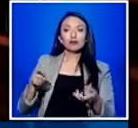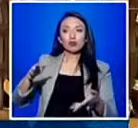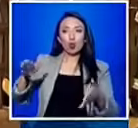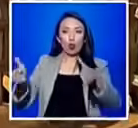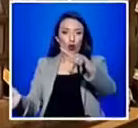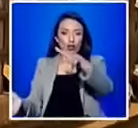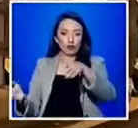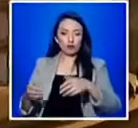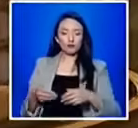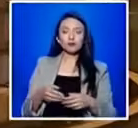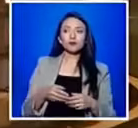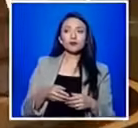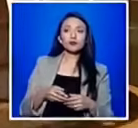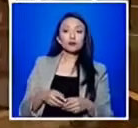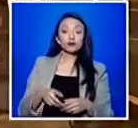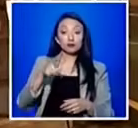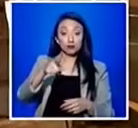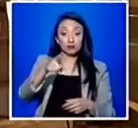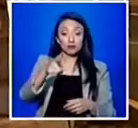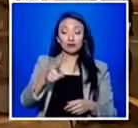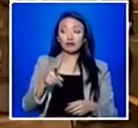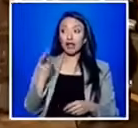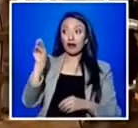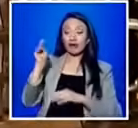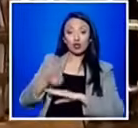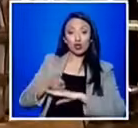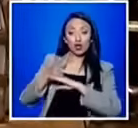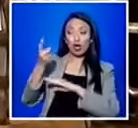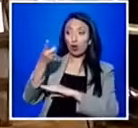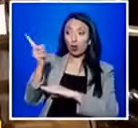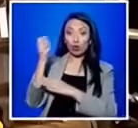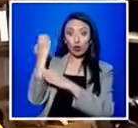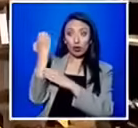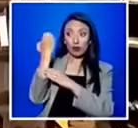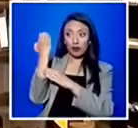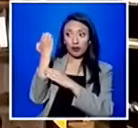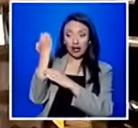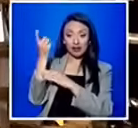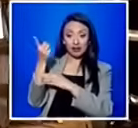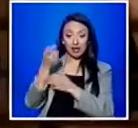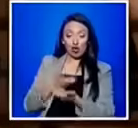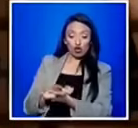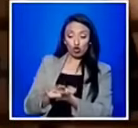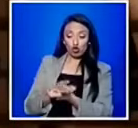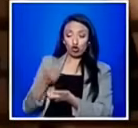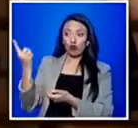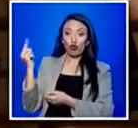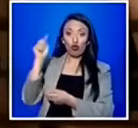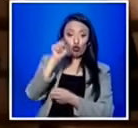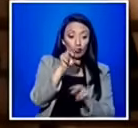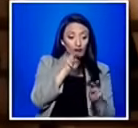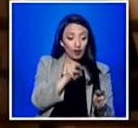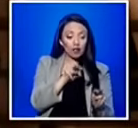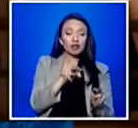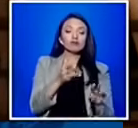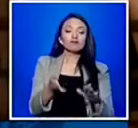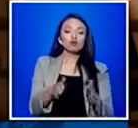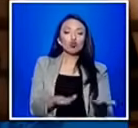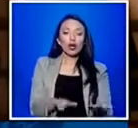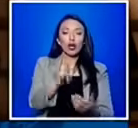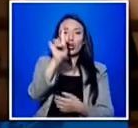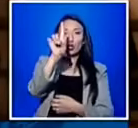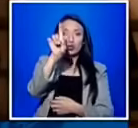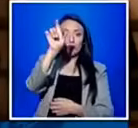un cuarto. El siniestro alertó a las autoridades de socorro del cuerpo de bomberos, quienes confirmaron el deceso de una